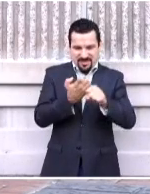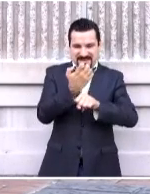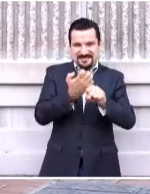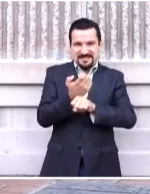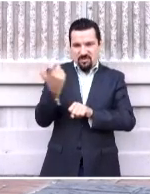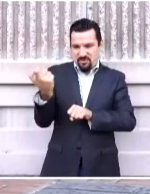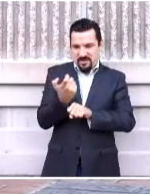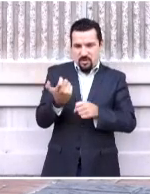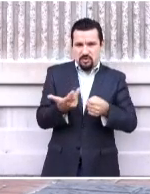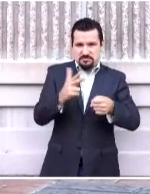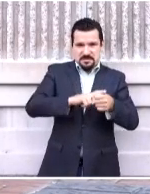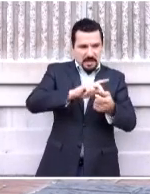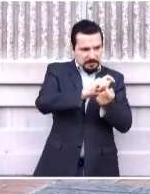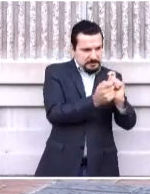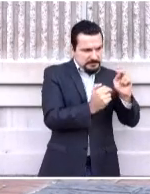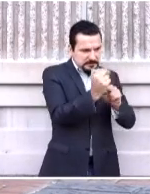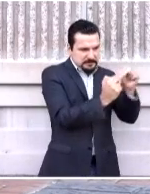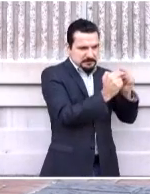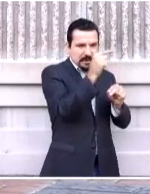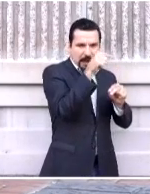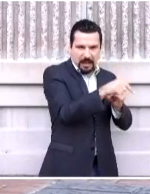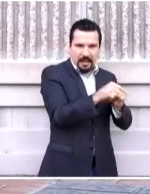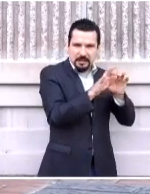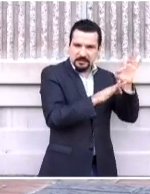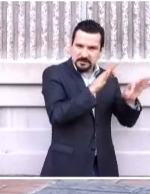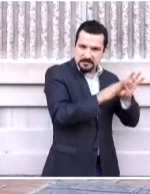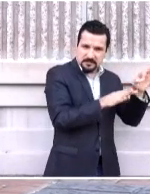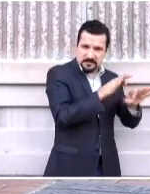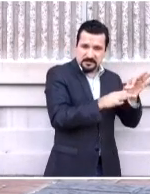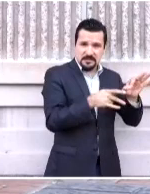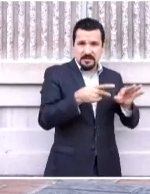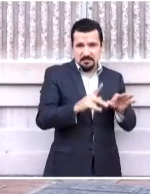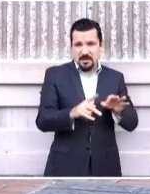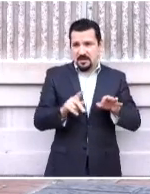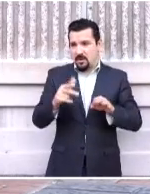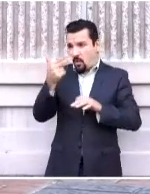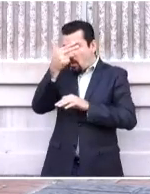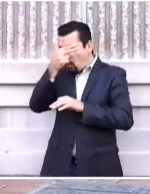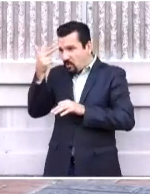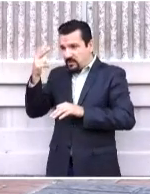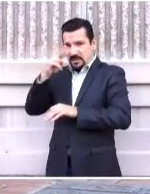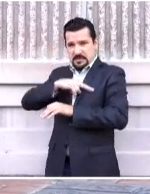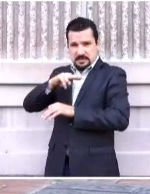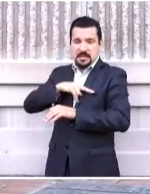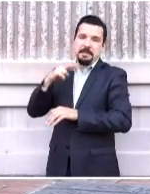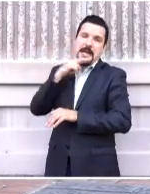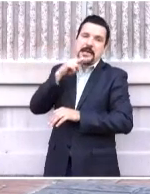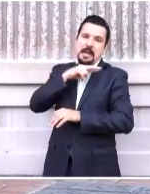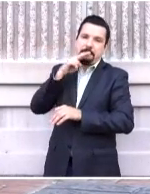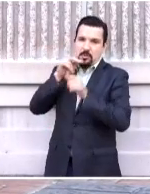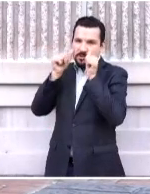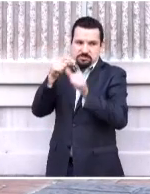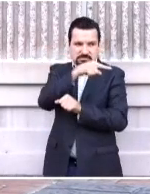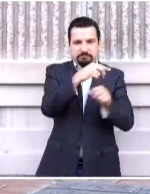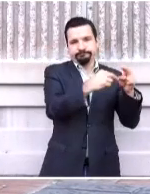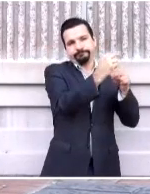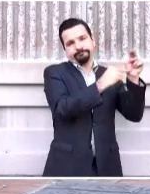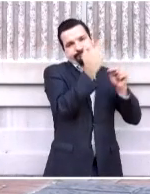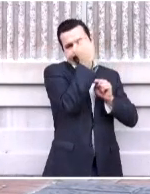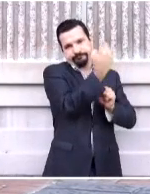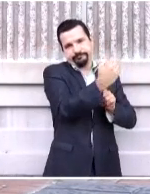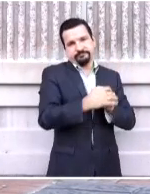una opción quizá más expedita, más pronto para solucionar problemas. Ustedes saben que también